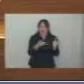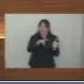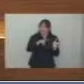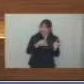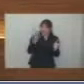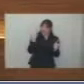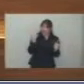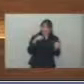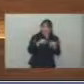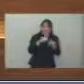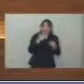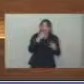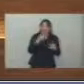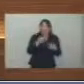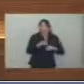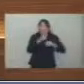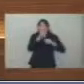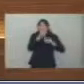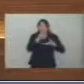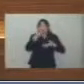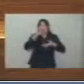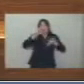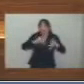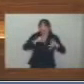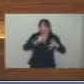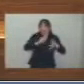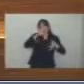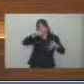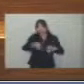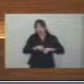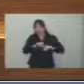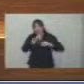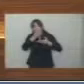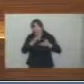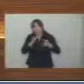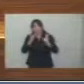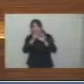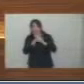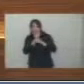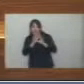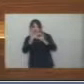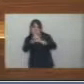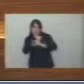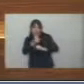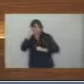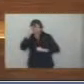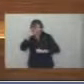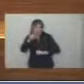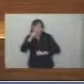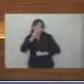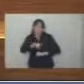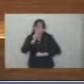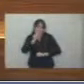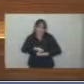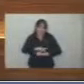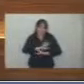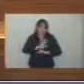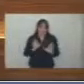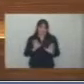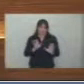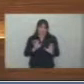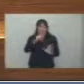cuento chino que no se creía, o el cuento chino nos lo está contando hoy para decir algo que sabe que es mentira. Que es mentira. Y que eso lo